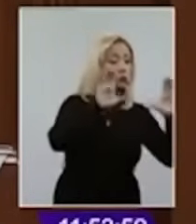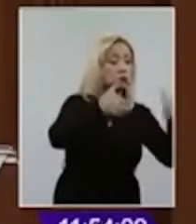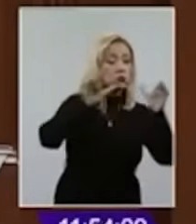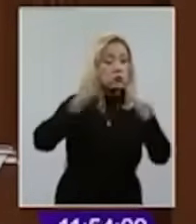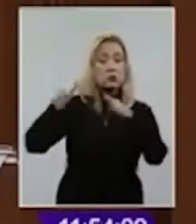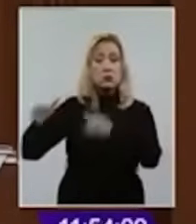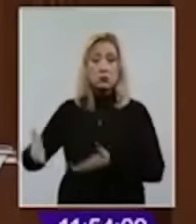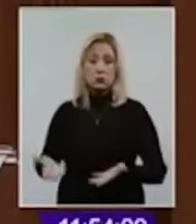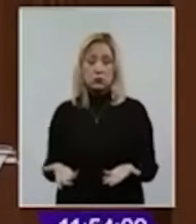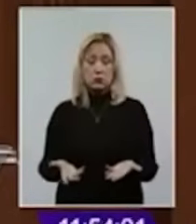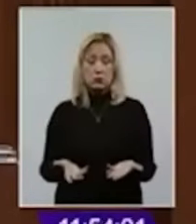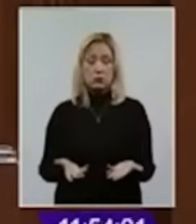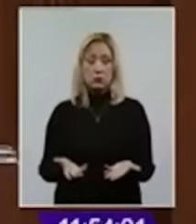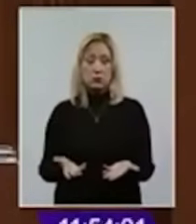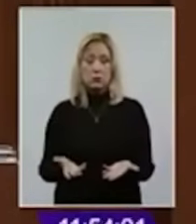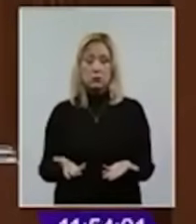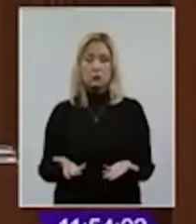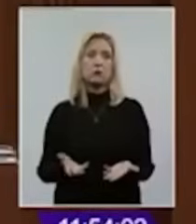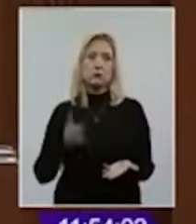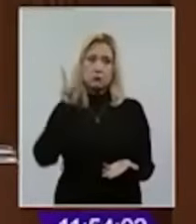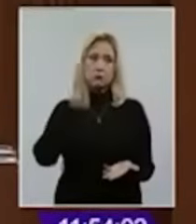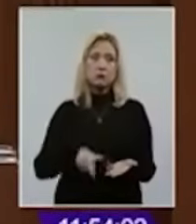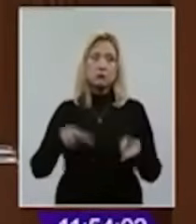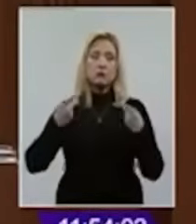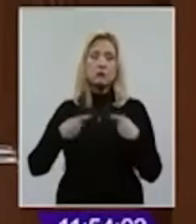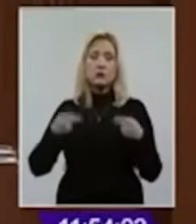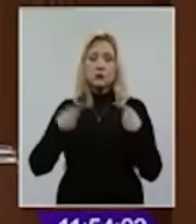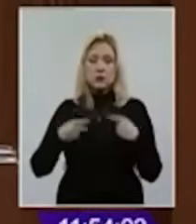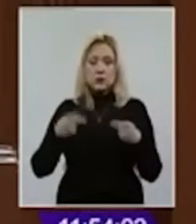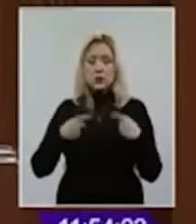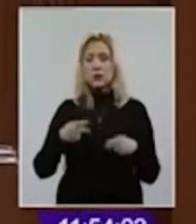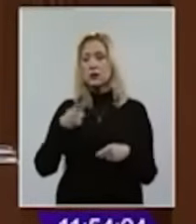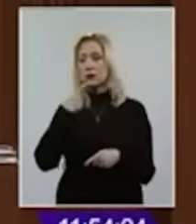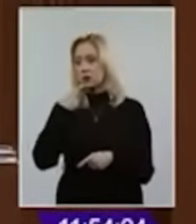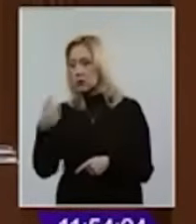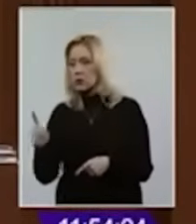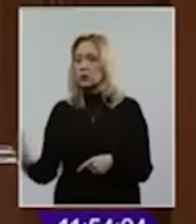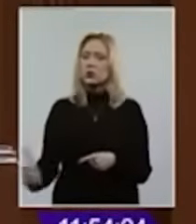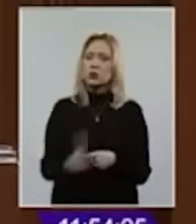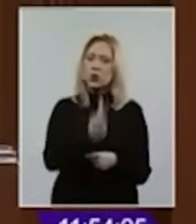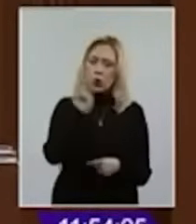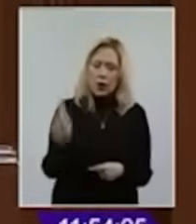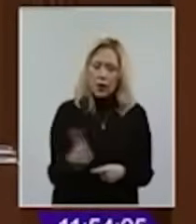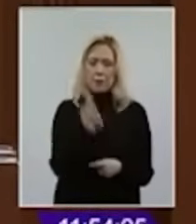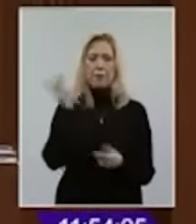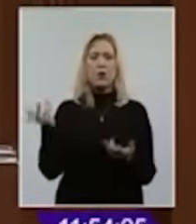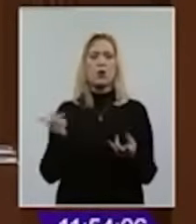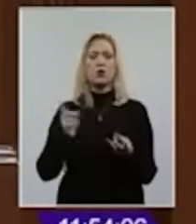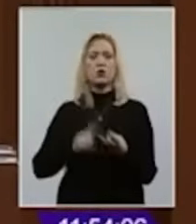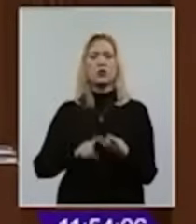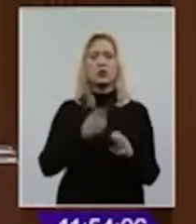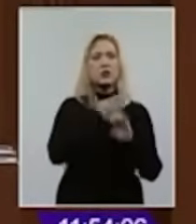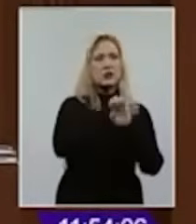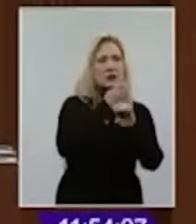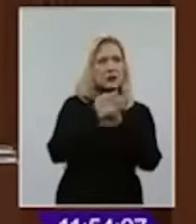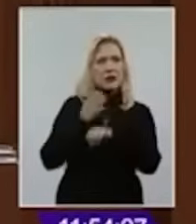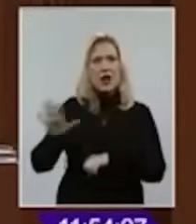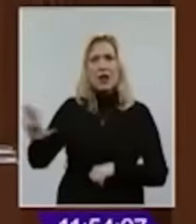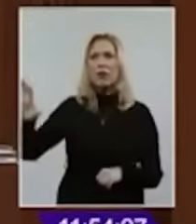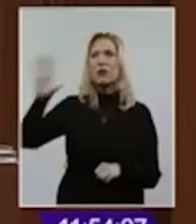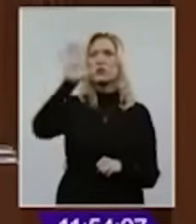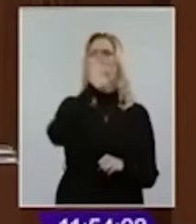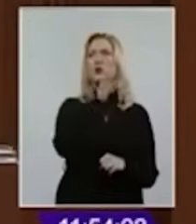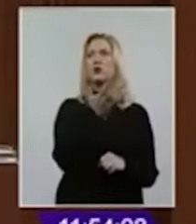Tanto refiriéndose a personas como refiriéndose a pueblos, como refiriéndose a entidades en lo general. Esa